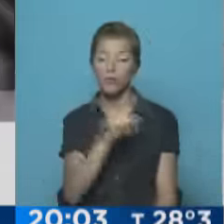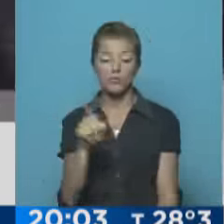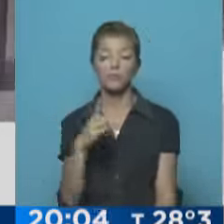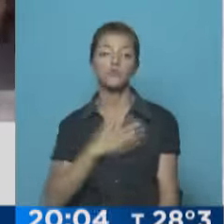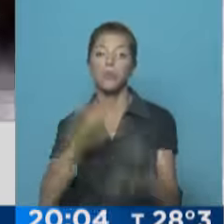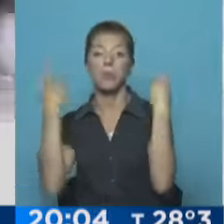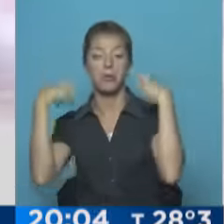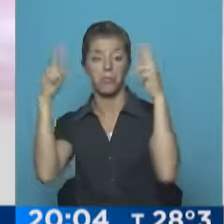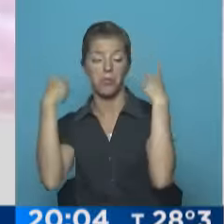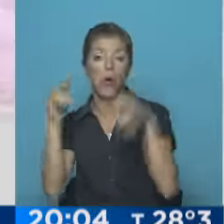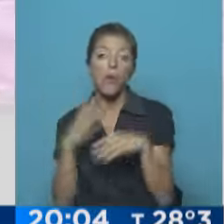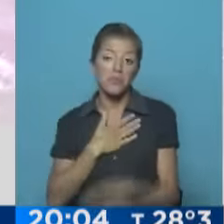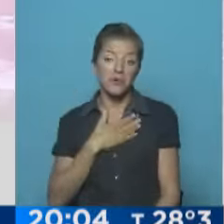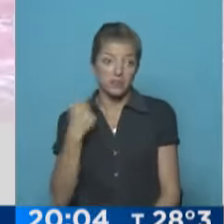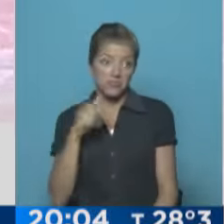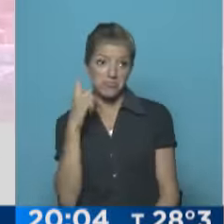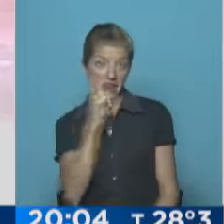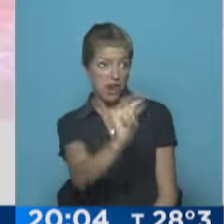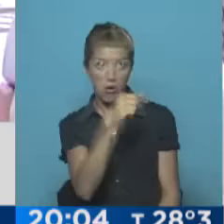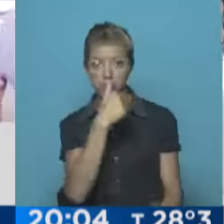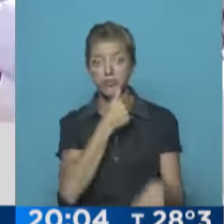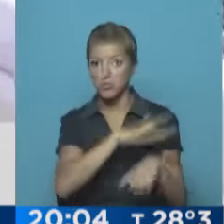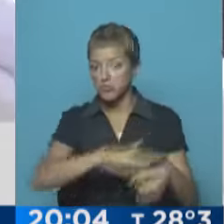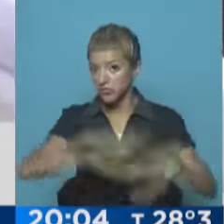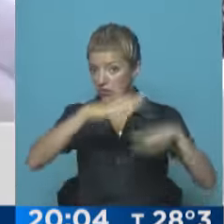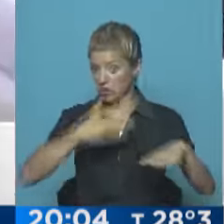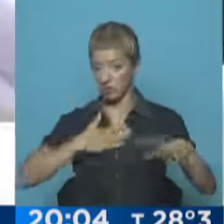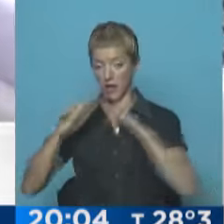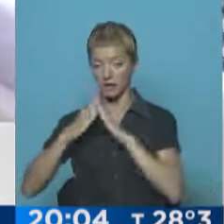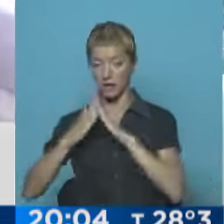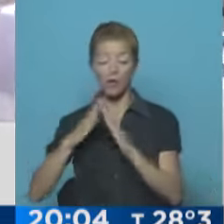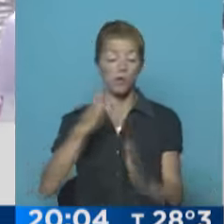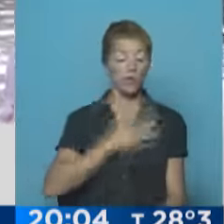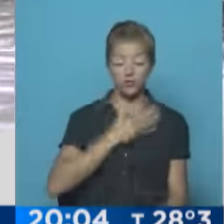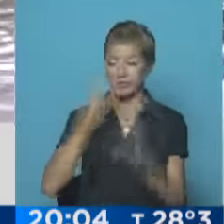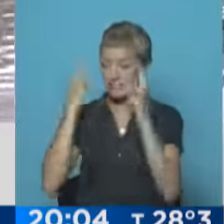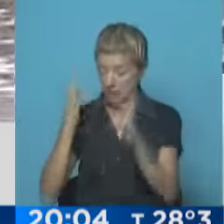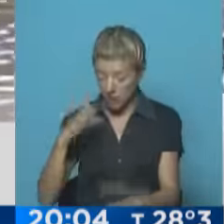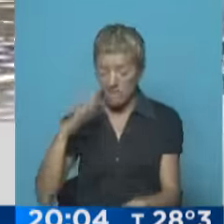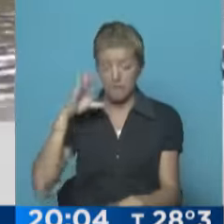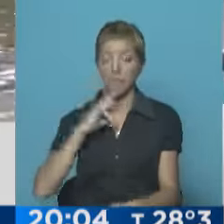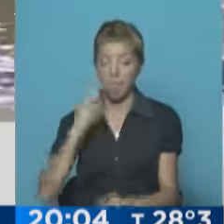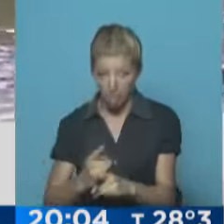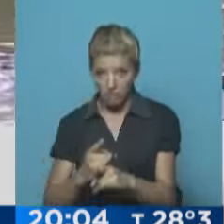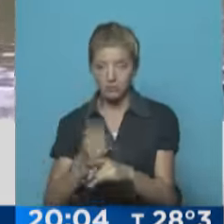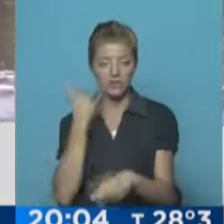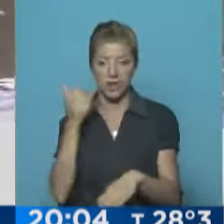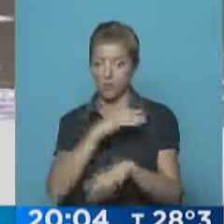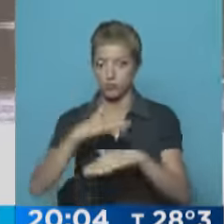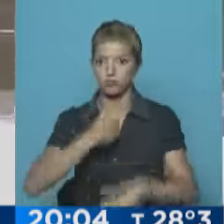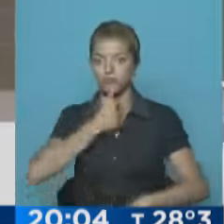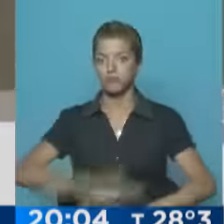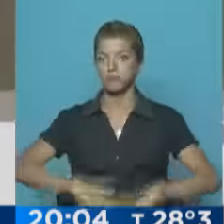centro, porque estaba lejos el agua. Y cuando vino, llegué a mi casa y el agua ya estaba en la vereda. ¿Cuánto tiempo, más o